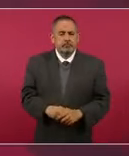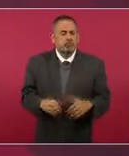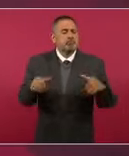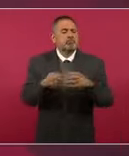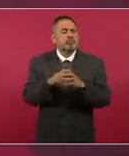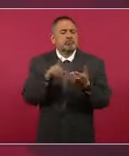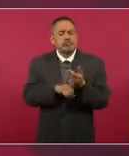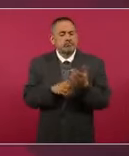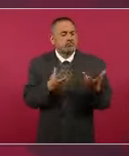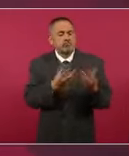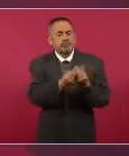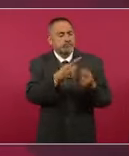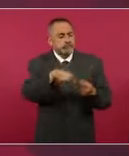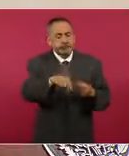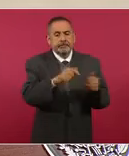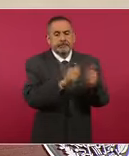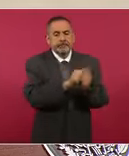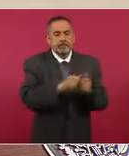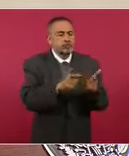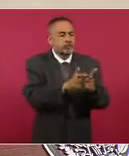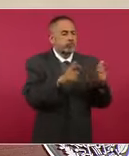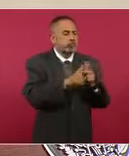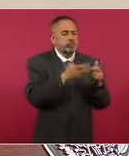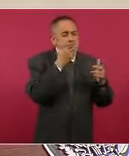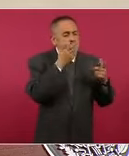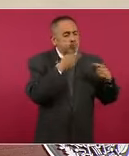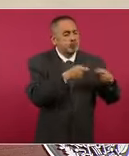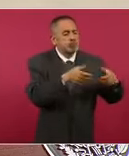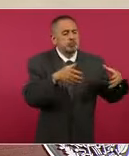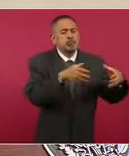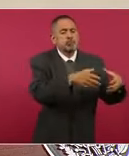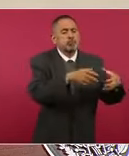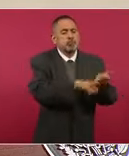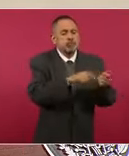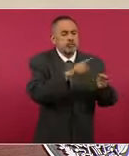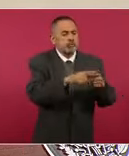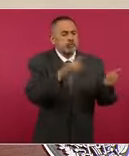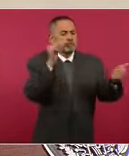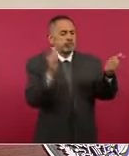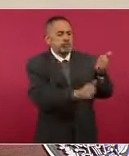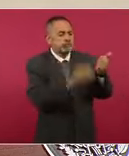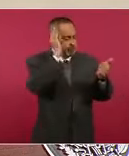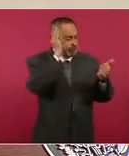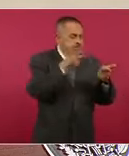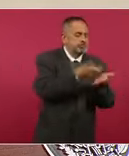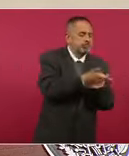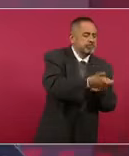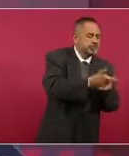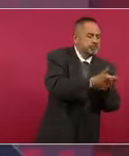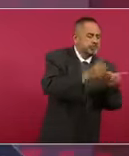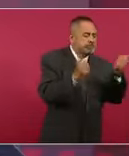pertenecen al bloque conservador o son empleados de la oligarquía